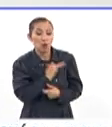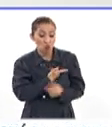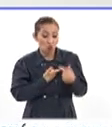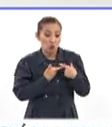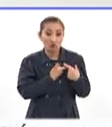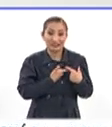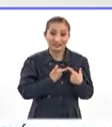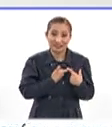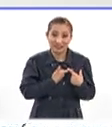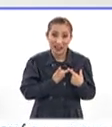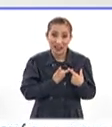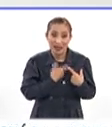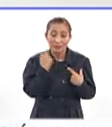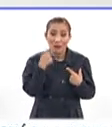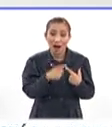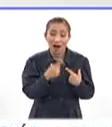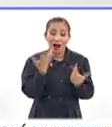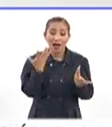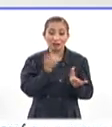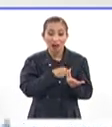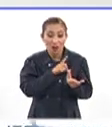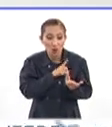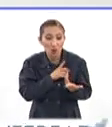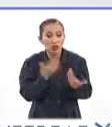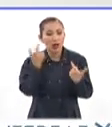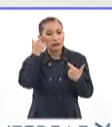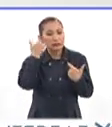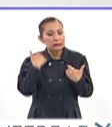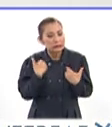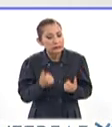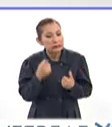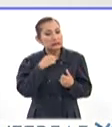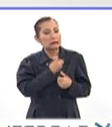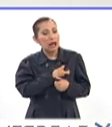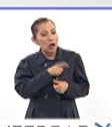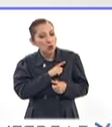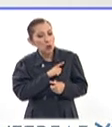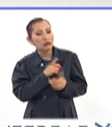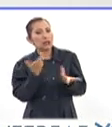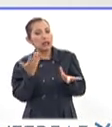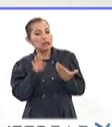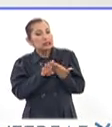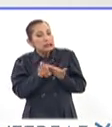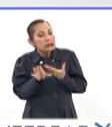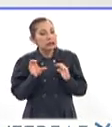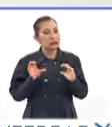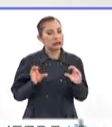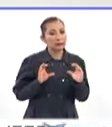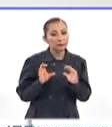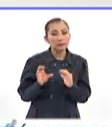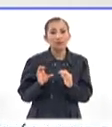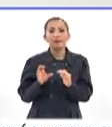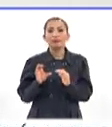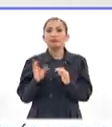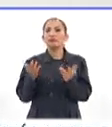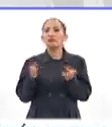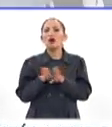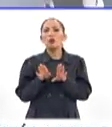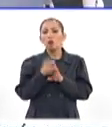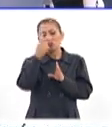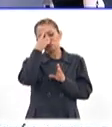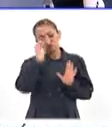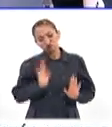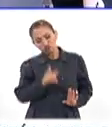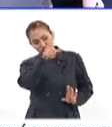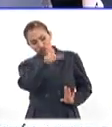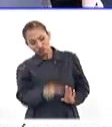esa vocación para favorecer la salud, entender la importancia de la salud y sobre todo la salud preventiva. ¿Cómo es el perfil